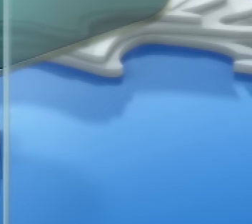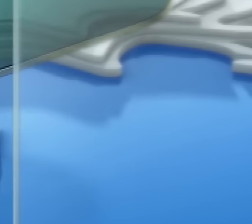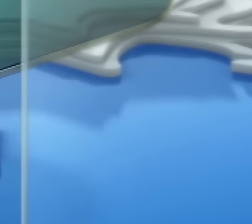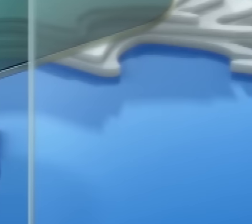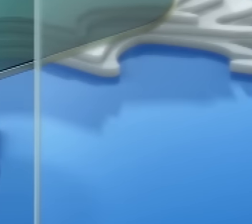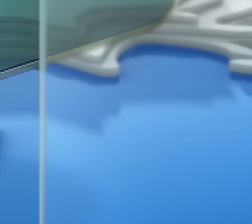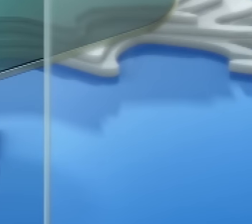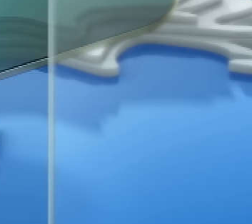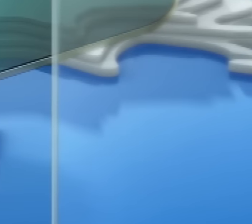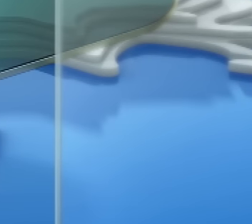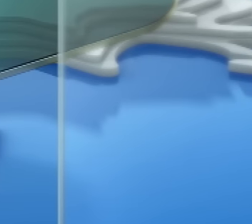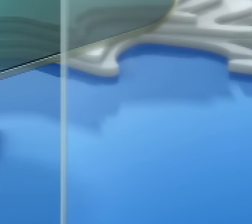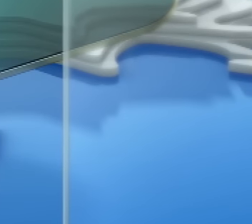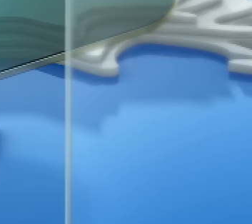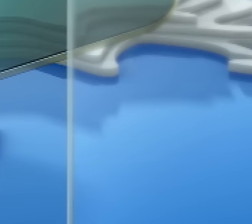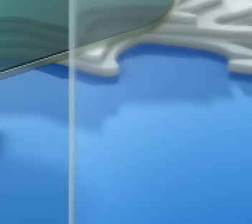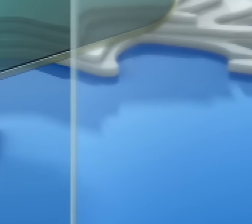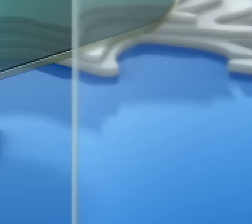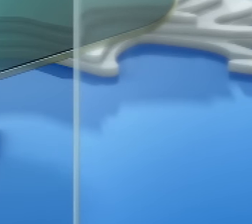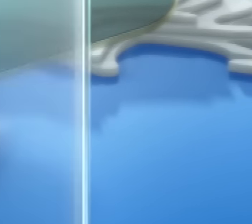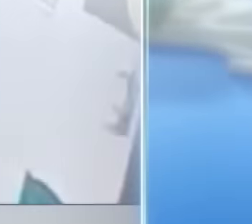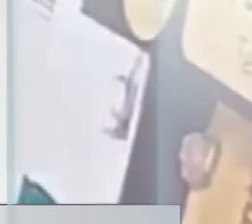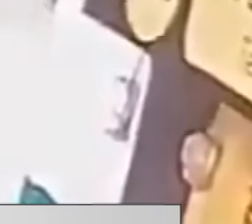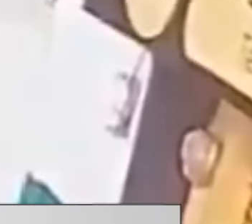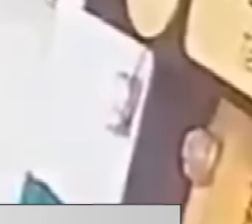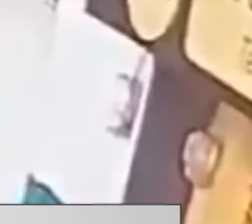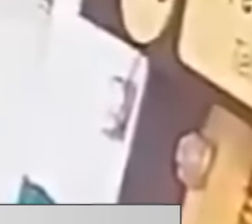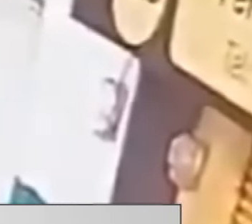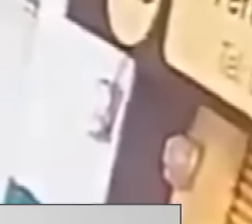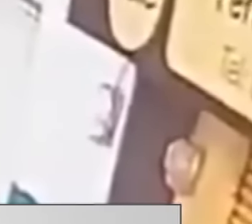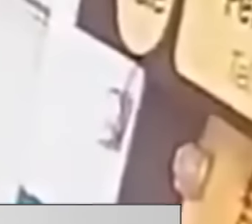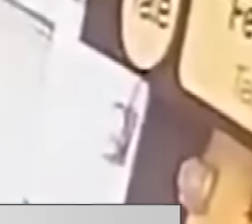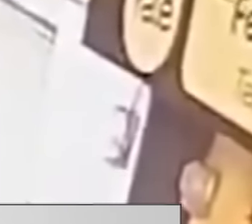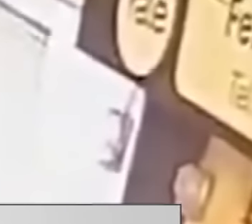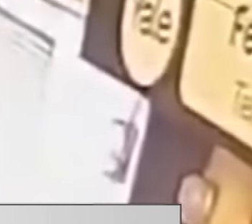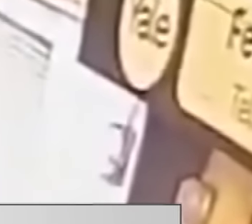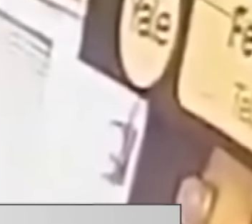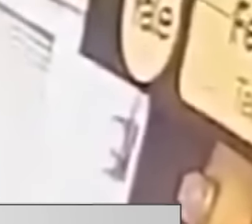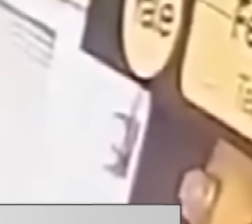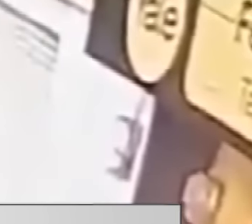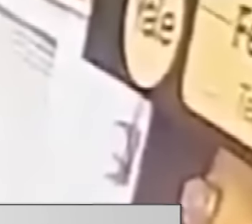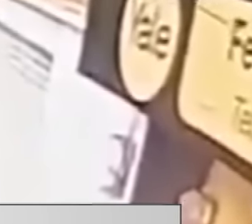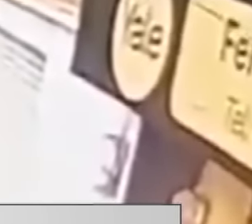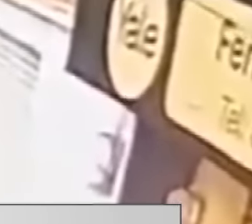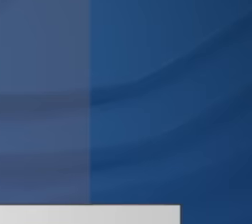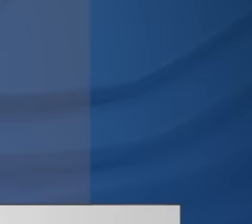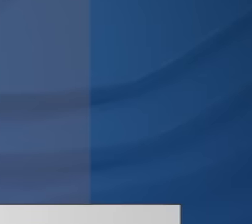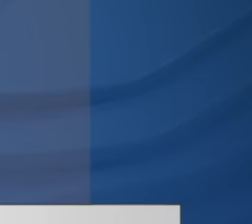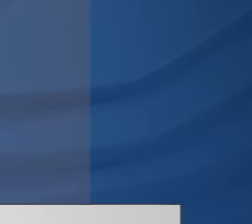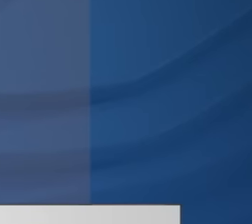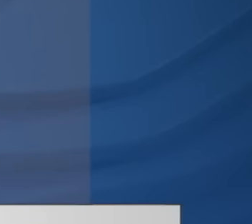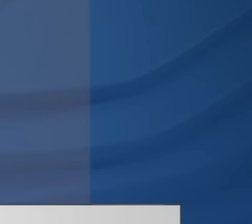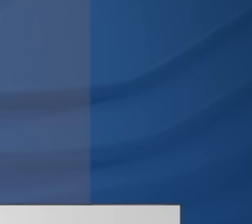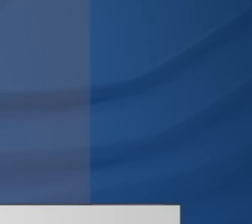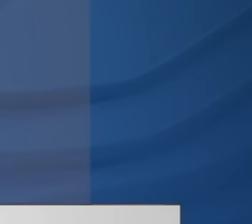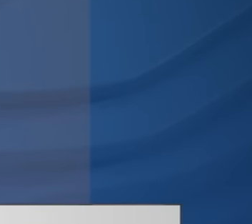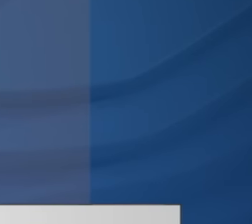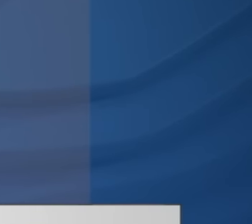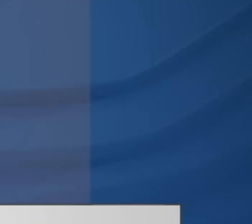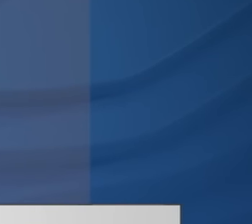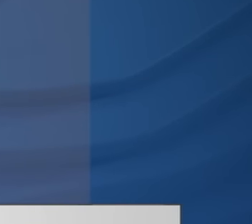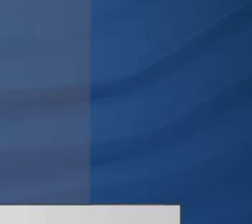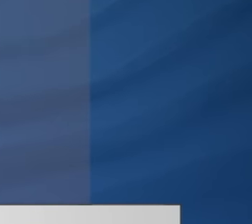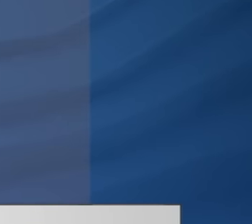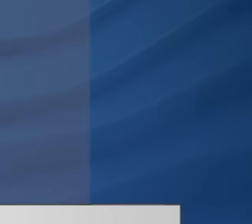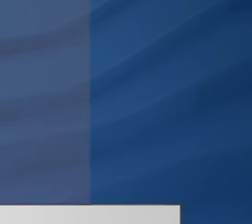Noticentro 1, CMI. Nuevo ataque terrorista en Jamundí. La detonación de una motobomba